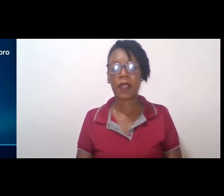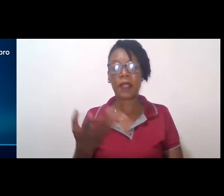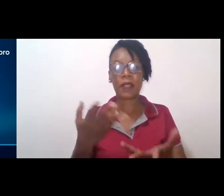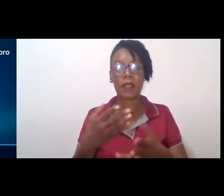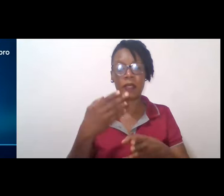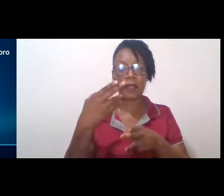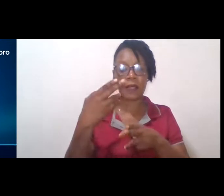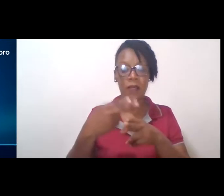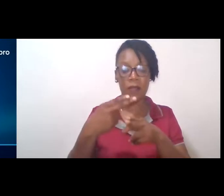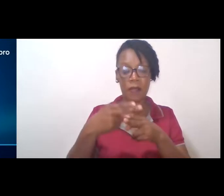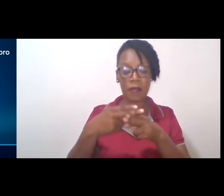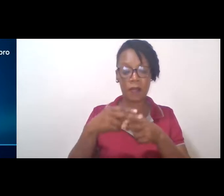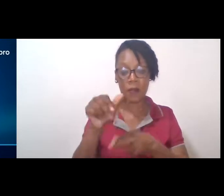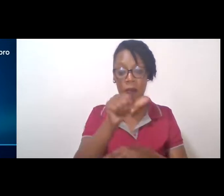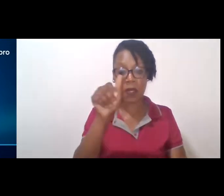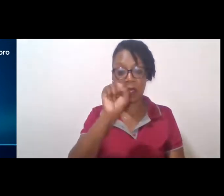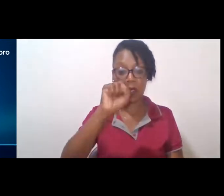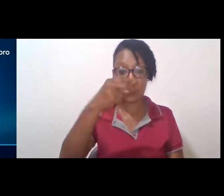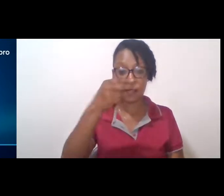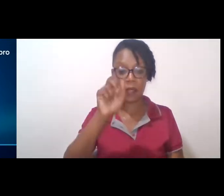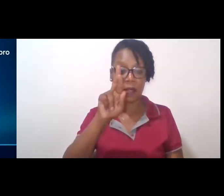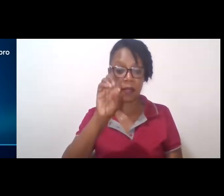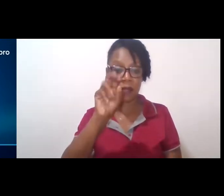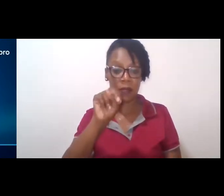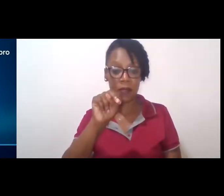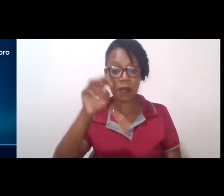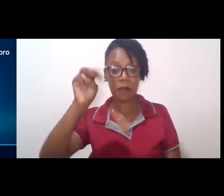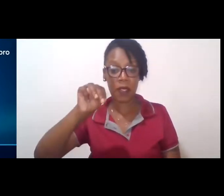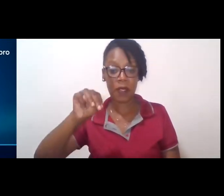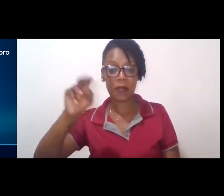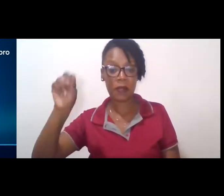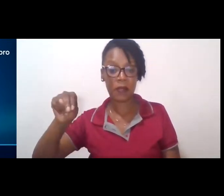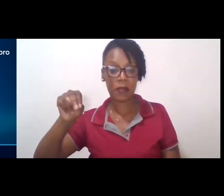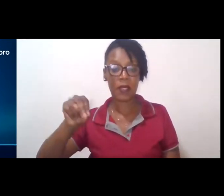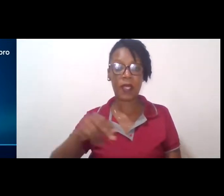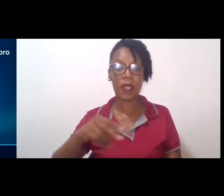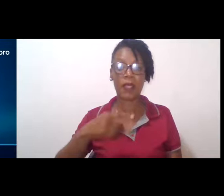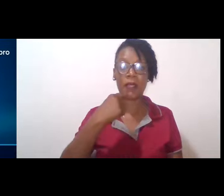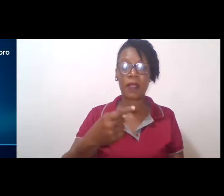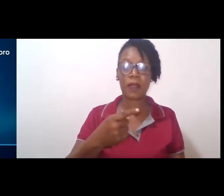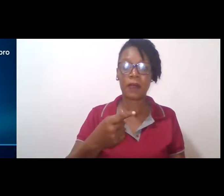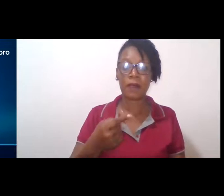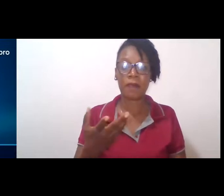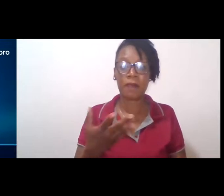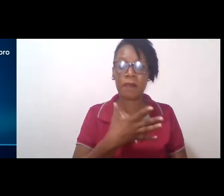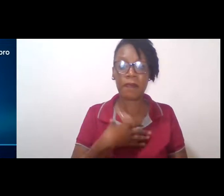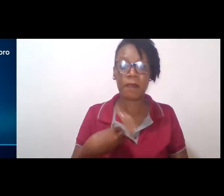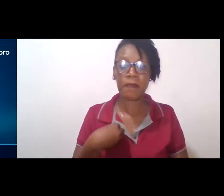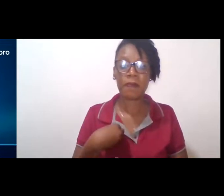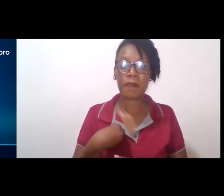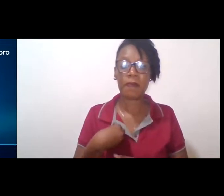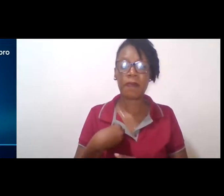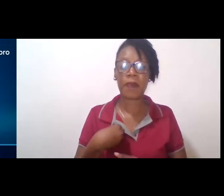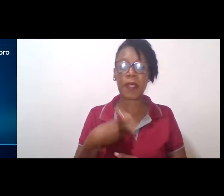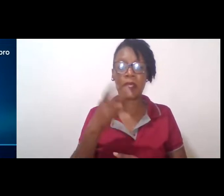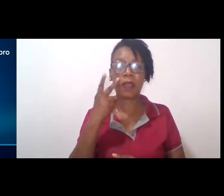Noguera, que también plantea que nos mostramos en esa realidad, ¿verdad? El escenario. Y ya sabemos que cuando un